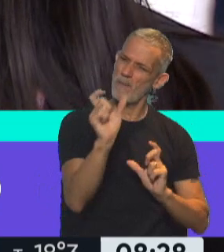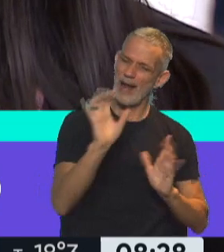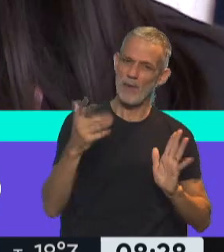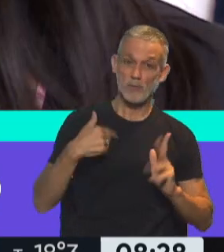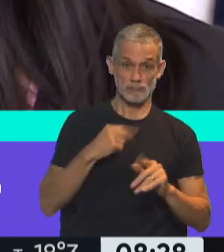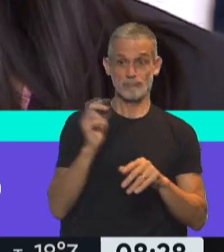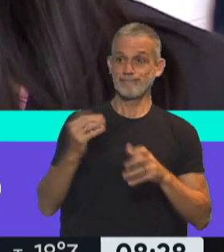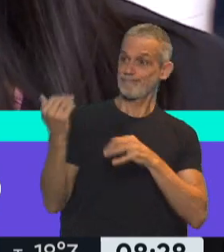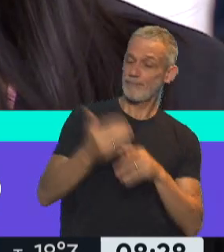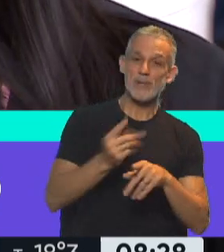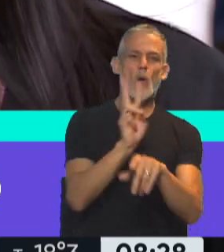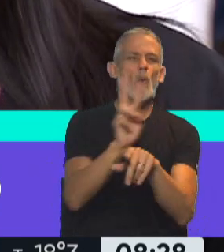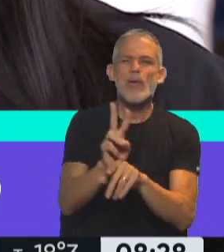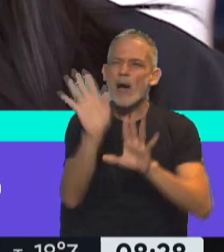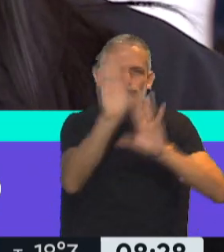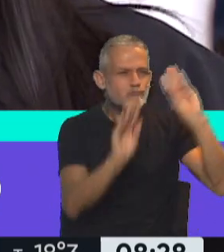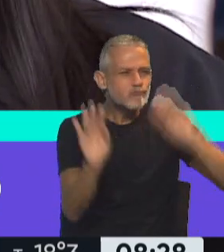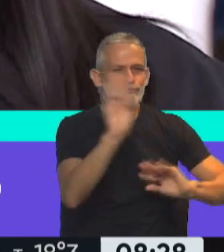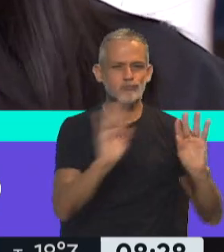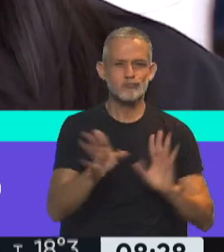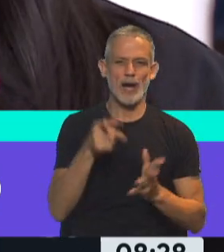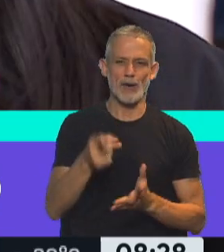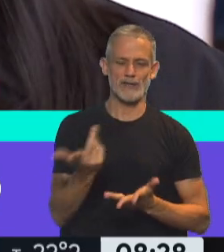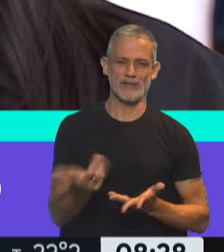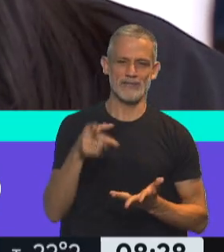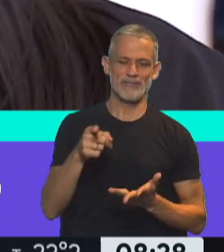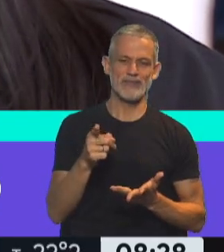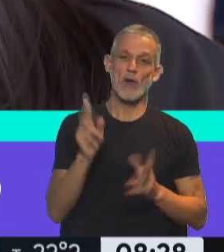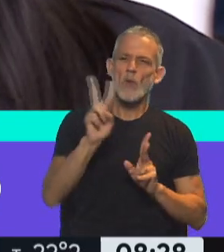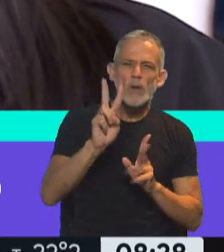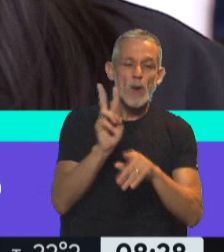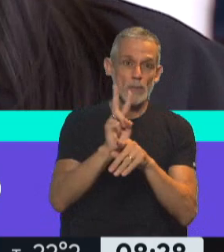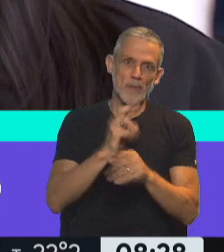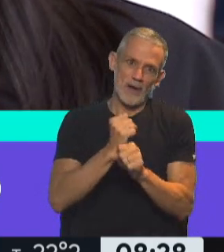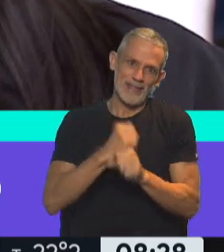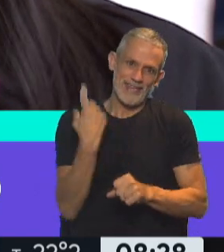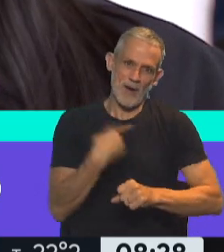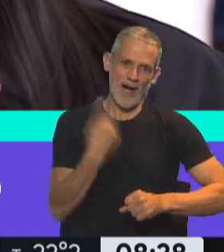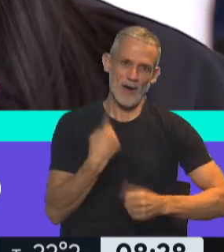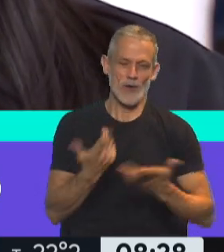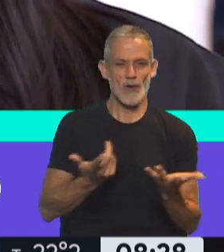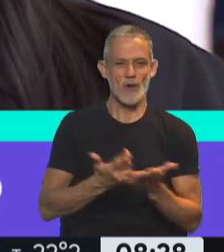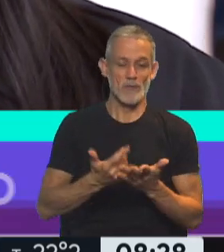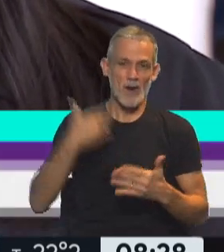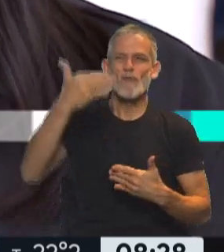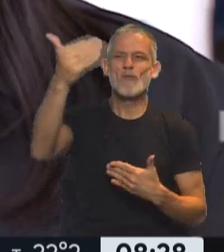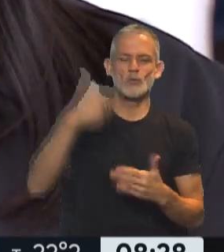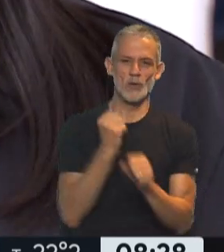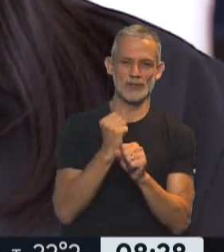estamos preservando el lugar y cuidando nuestra futura fuente de trabajo. Esperemos que pueda ser nuestra futura fuente de trabajo.